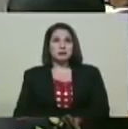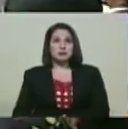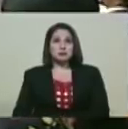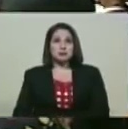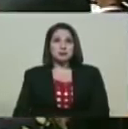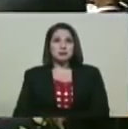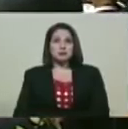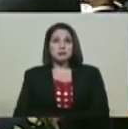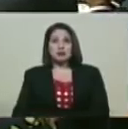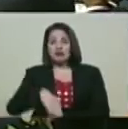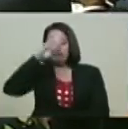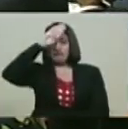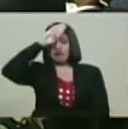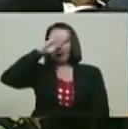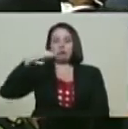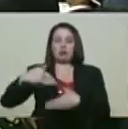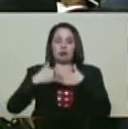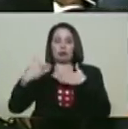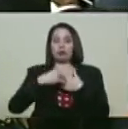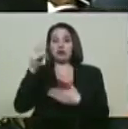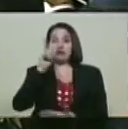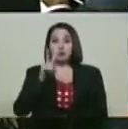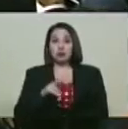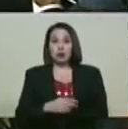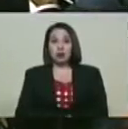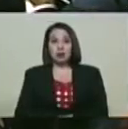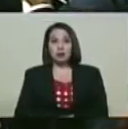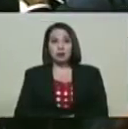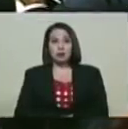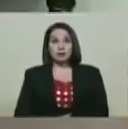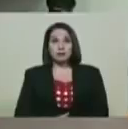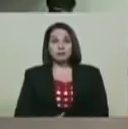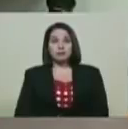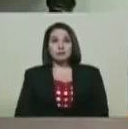unos enfermos antivenezolanos, Bloomberg.